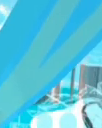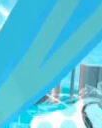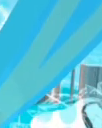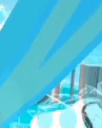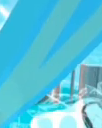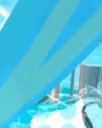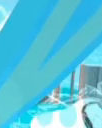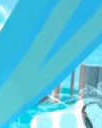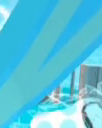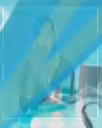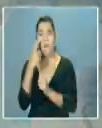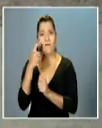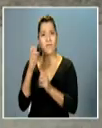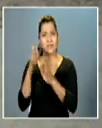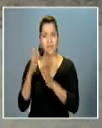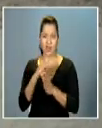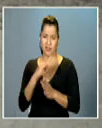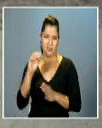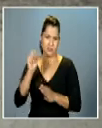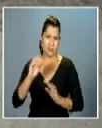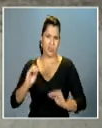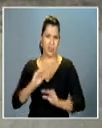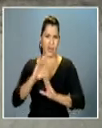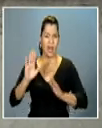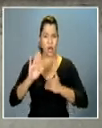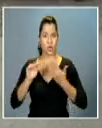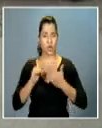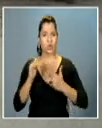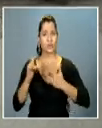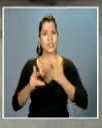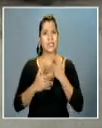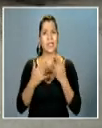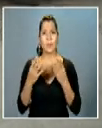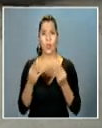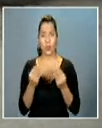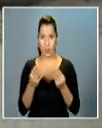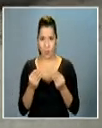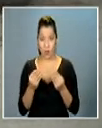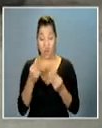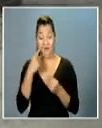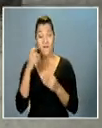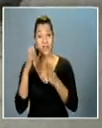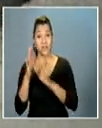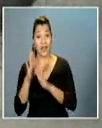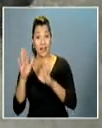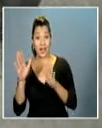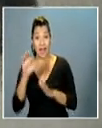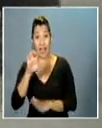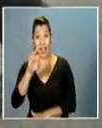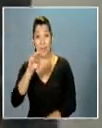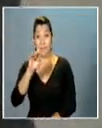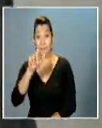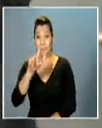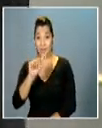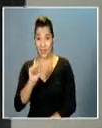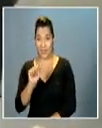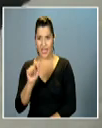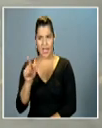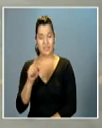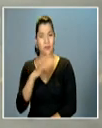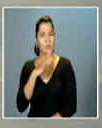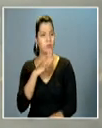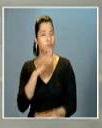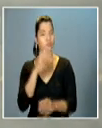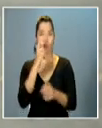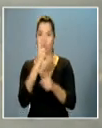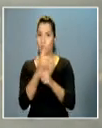y por supuesto que existe un temor. Las palabras de la fiscal general, doña Emilia, son muy elocuentes